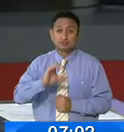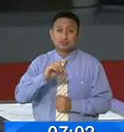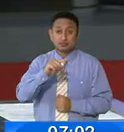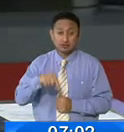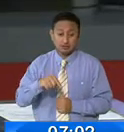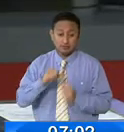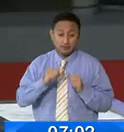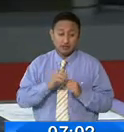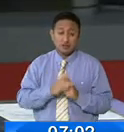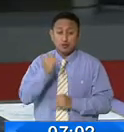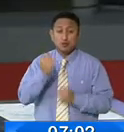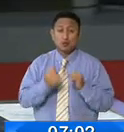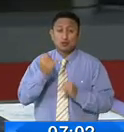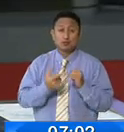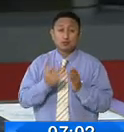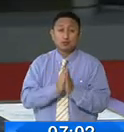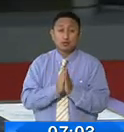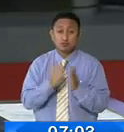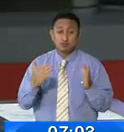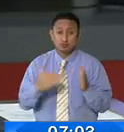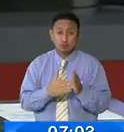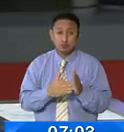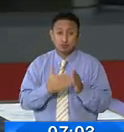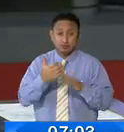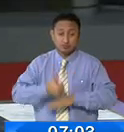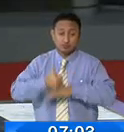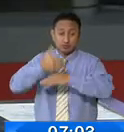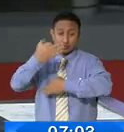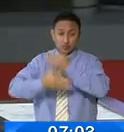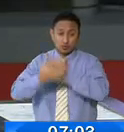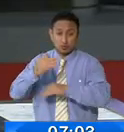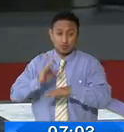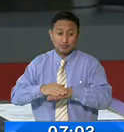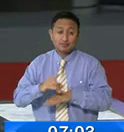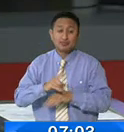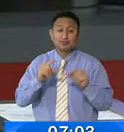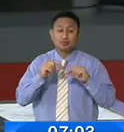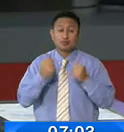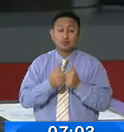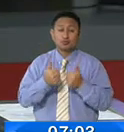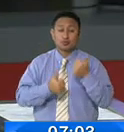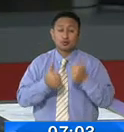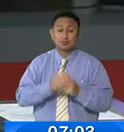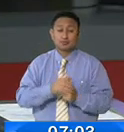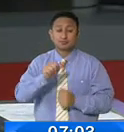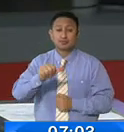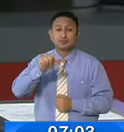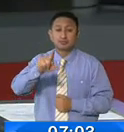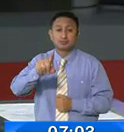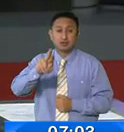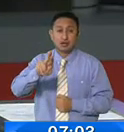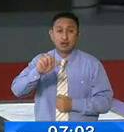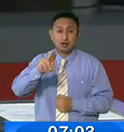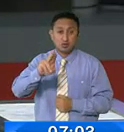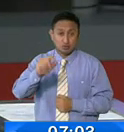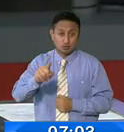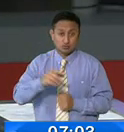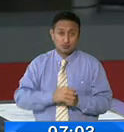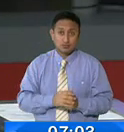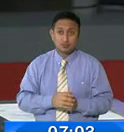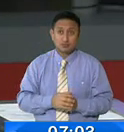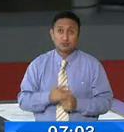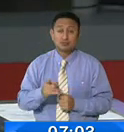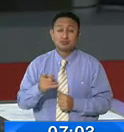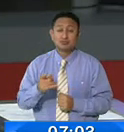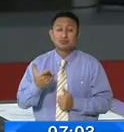la impugnación acogida por el Tribunal Contencioso Electoral en contra del binomio Arauz-Rabascal para cerrar las inscripciones de candidaturas